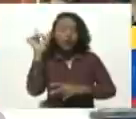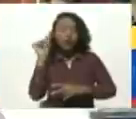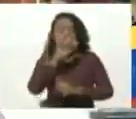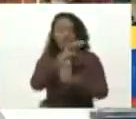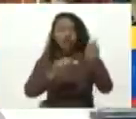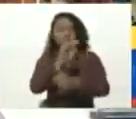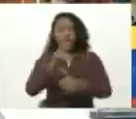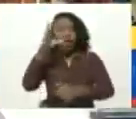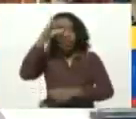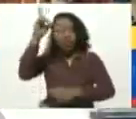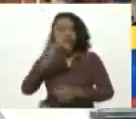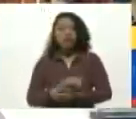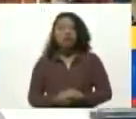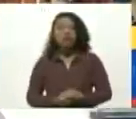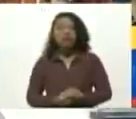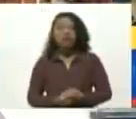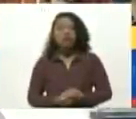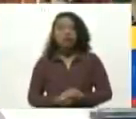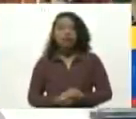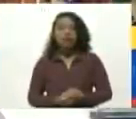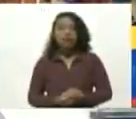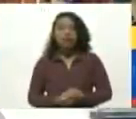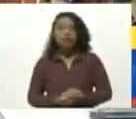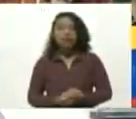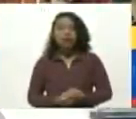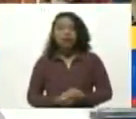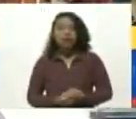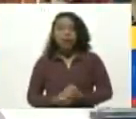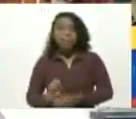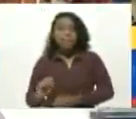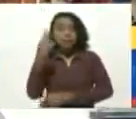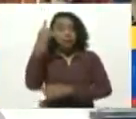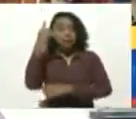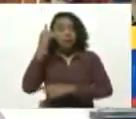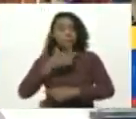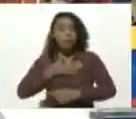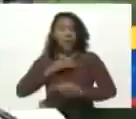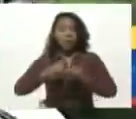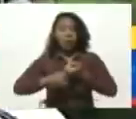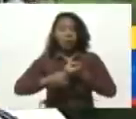ejecutiva, Delcy Rodríguez, la primera combatiente,